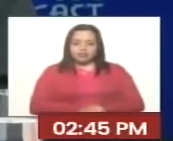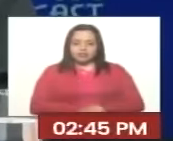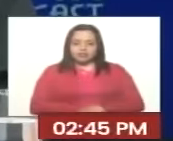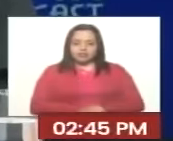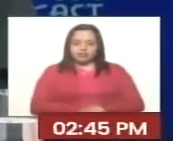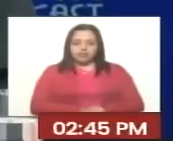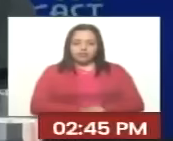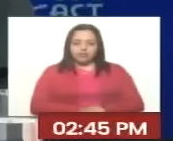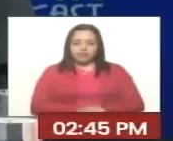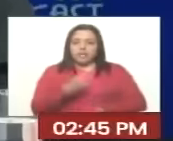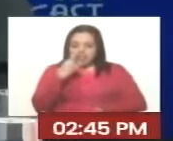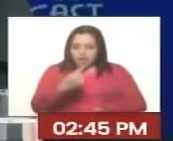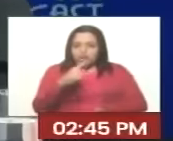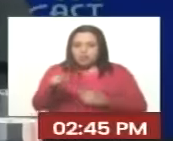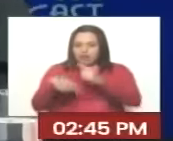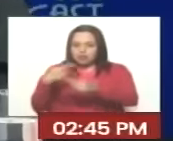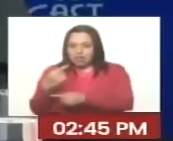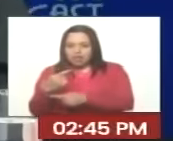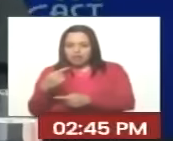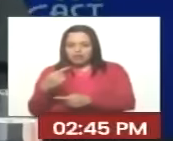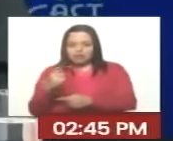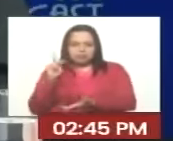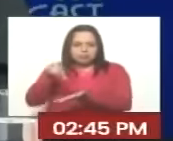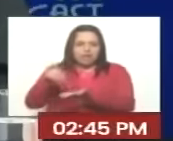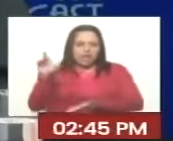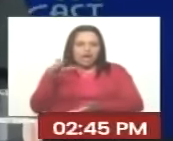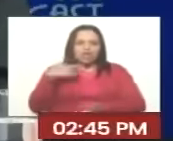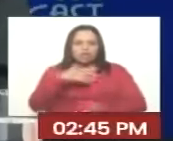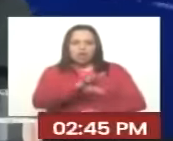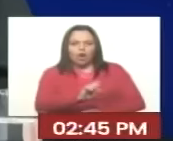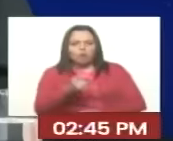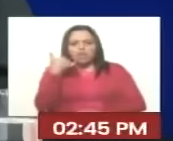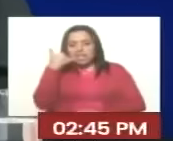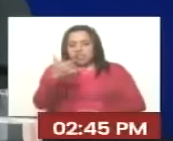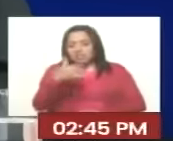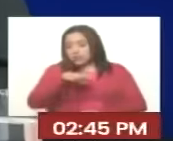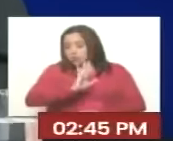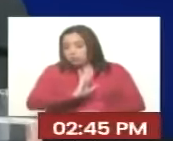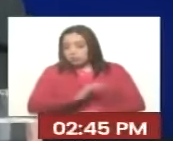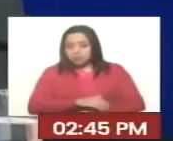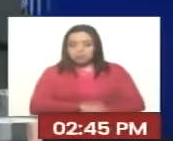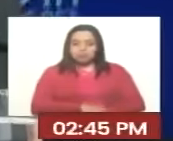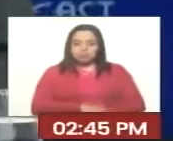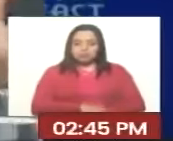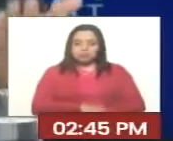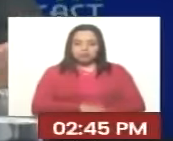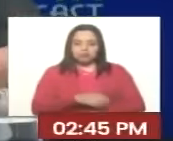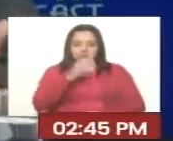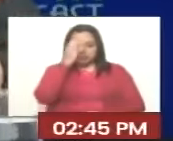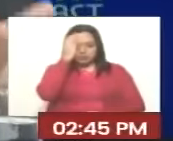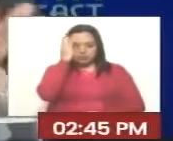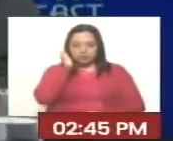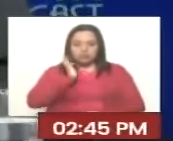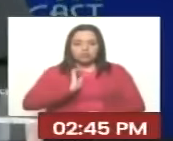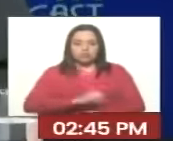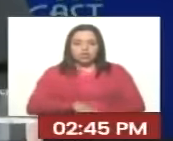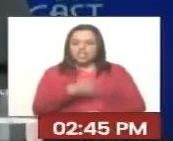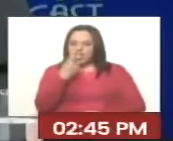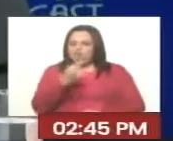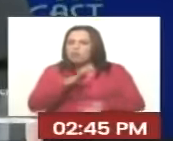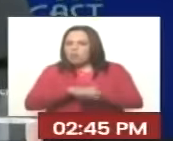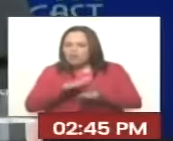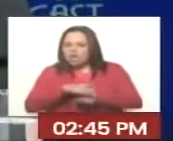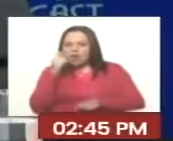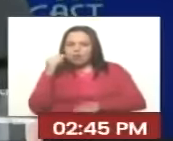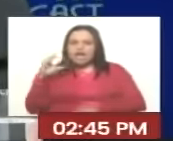Que le dijo, cuando llegue a Caracas, te compro un teléfono. Ahí vemos. No, que le iba a comprar un teléfono. Concha. Y yo le digo, ¿pero por qué contra